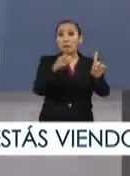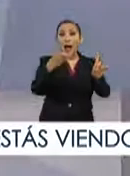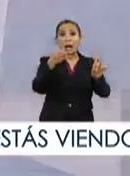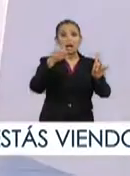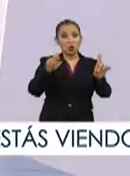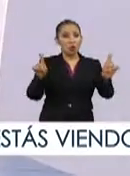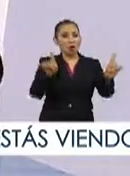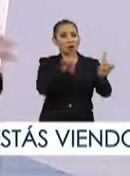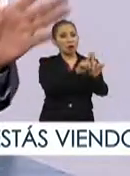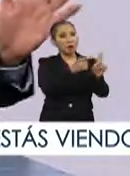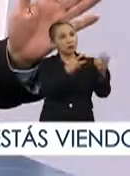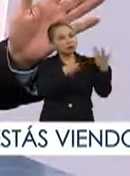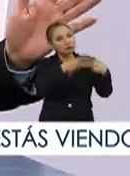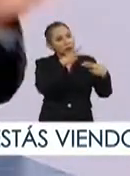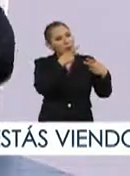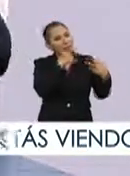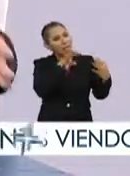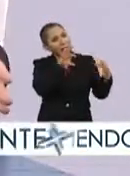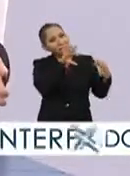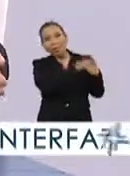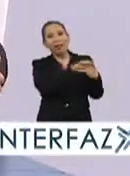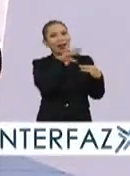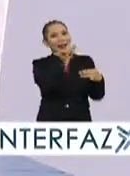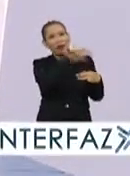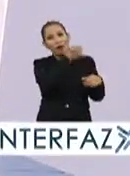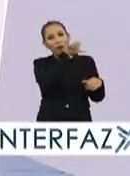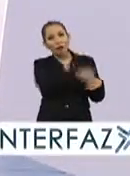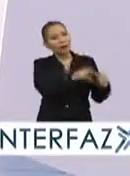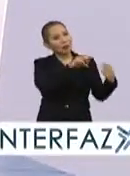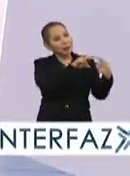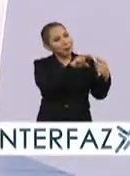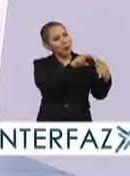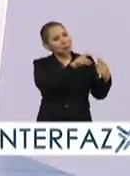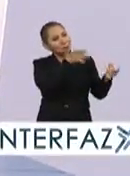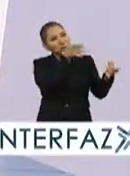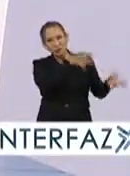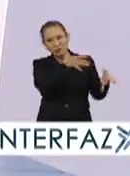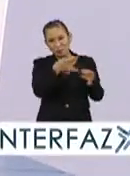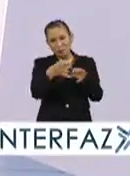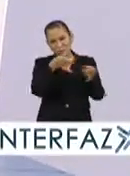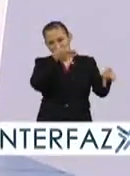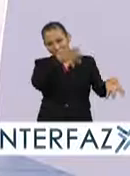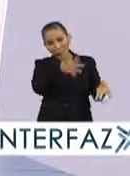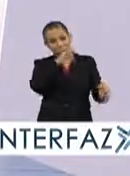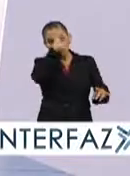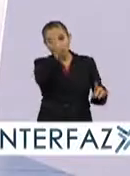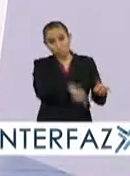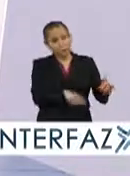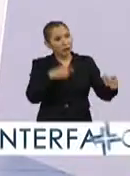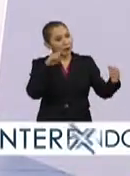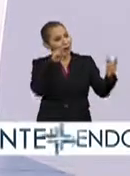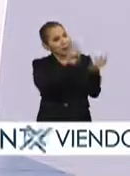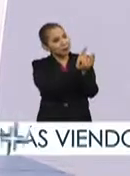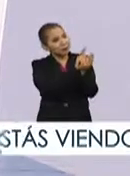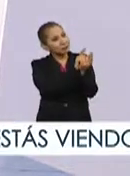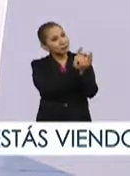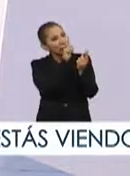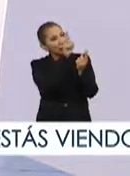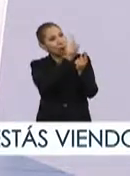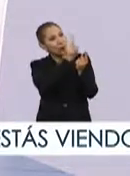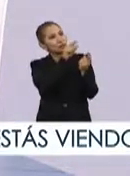fue como... Amor a primera vista. Amor a primera vista, y así como un flechazo, como dicen, como un relámpago, como una